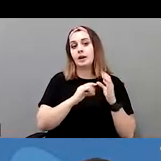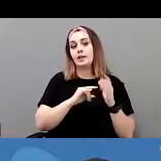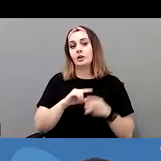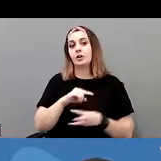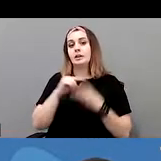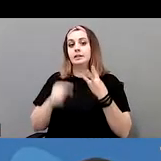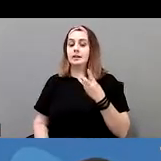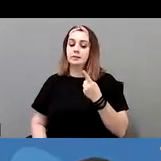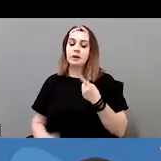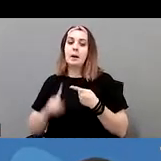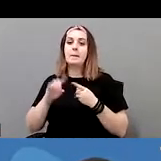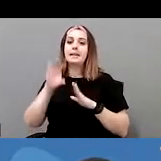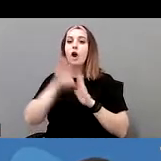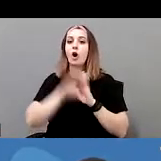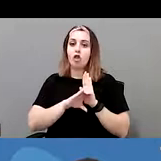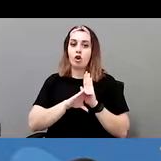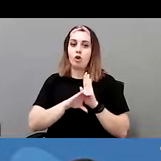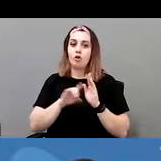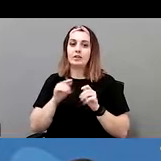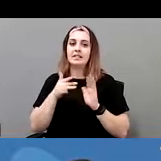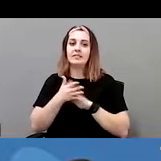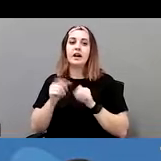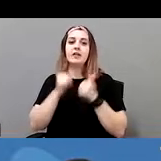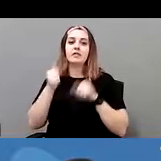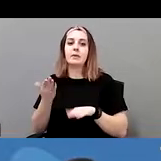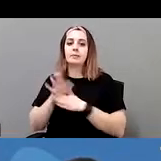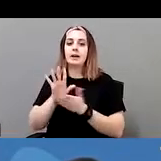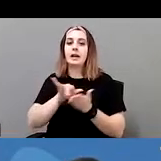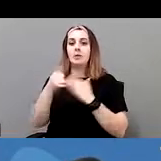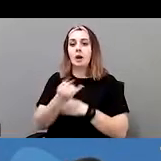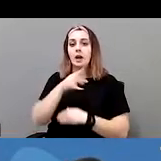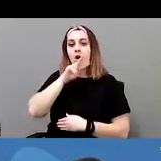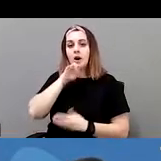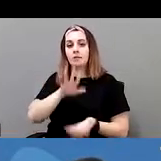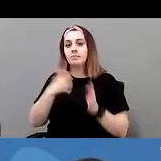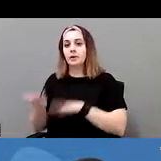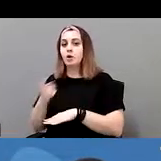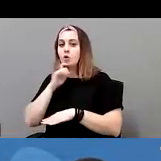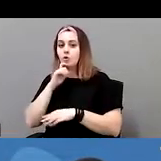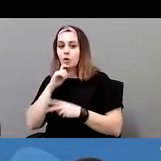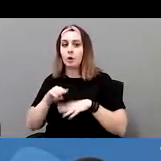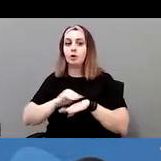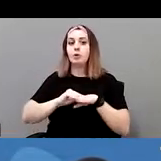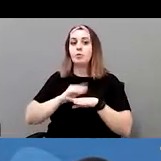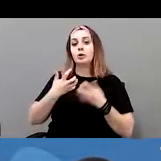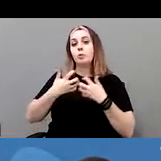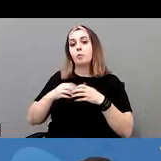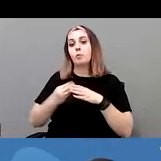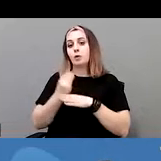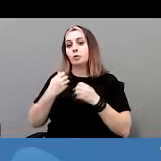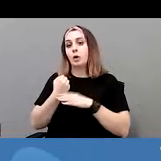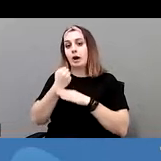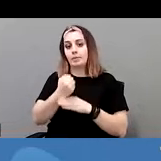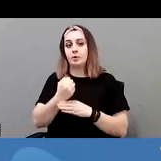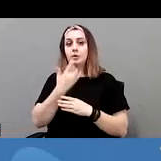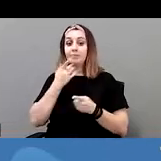sería la parte del código, la forma en la que se representa el lenguaje oral, el soporte o producto de apoyo a través